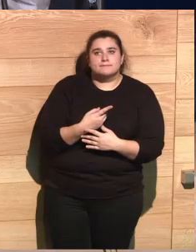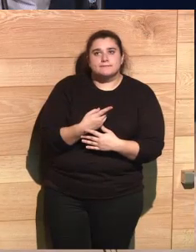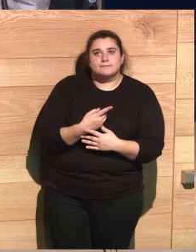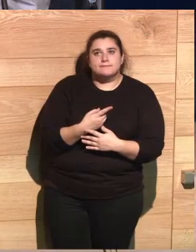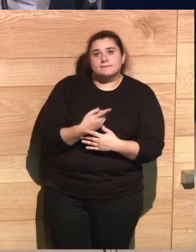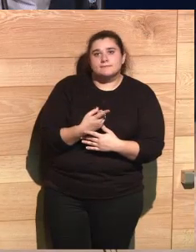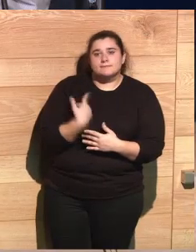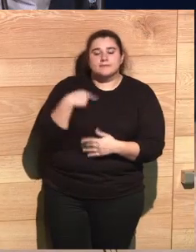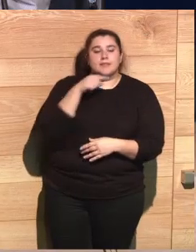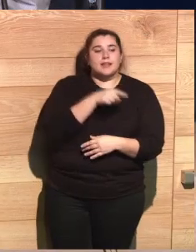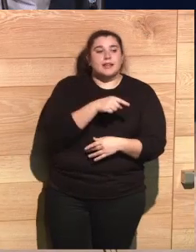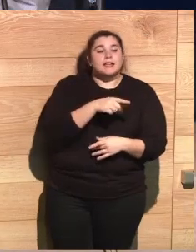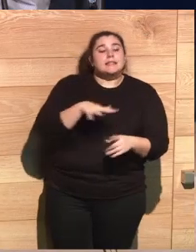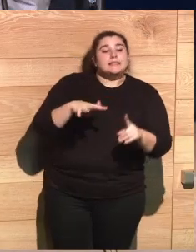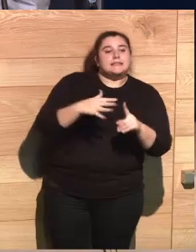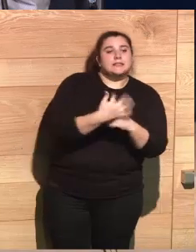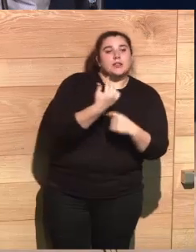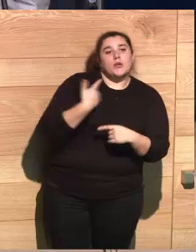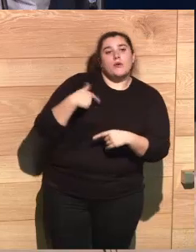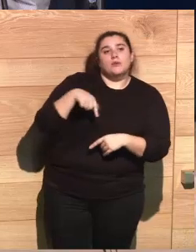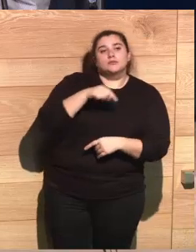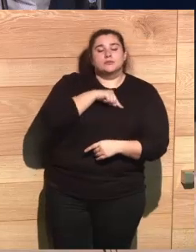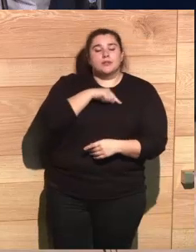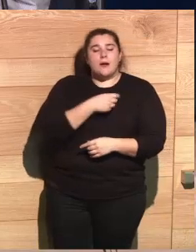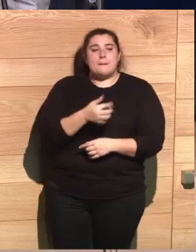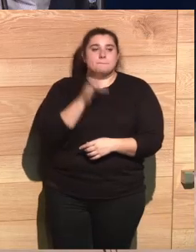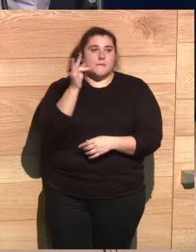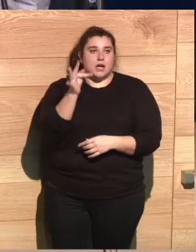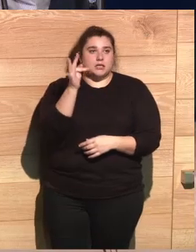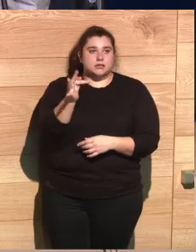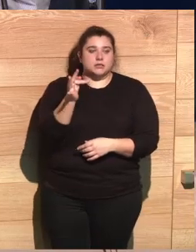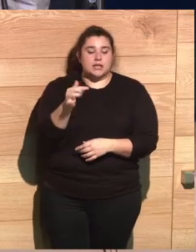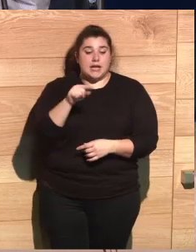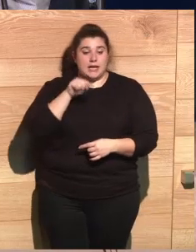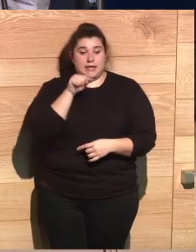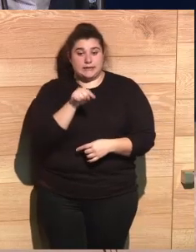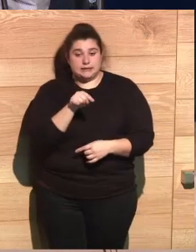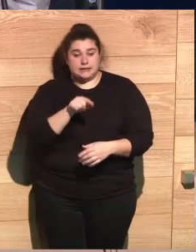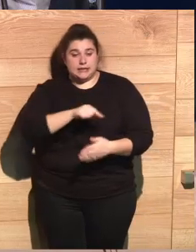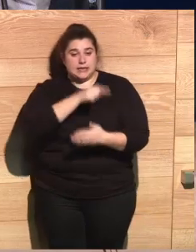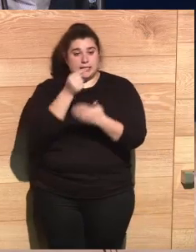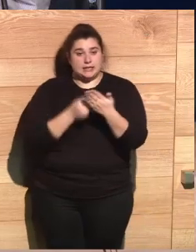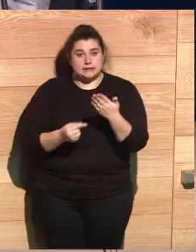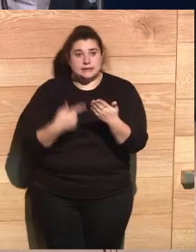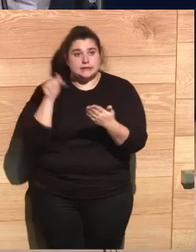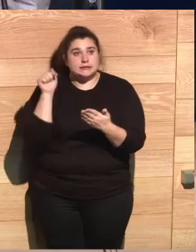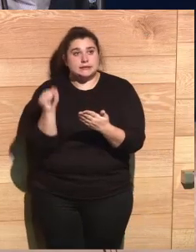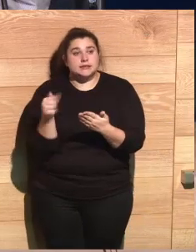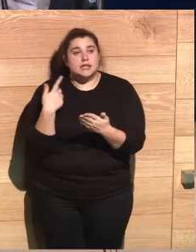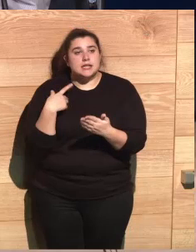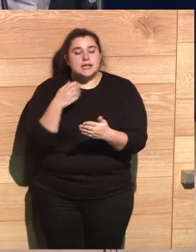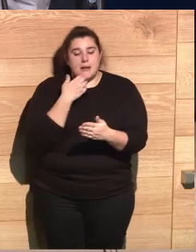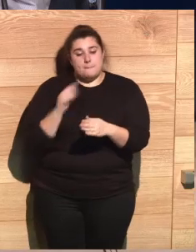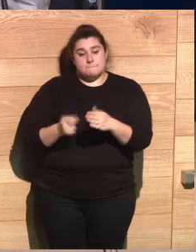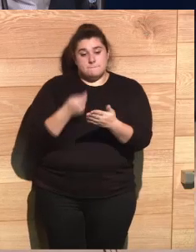entras en esa reacción positiva. Lo que hace el free to play, es decir, si quieres tener más de esas reacciones, paga